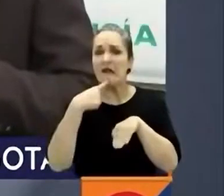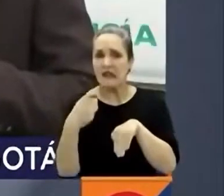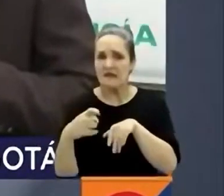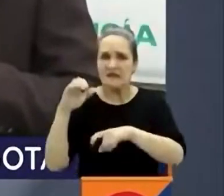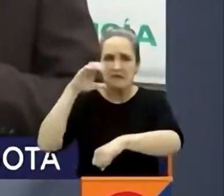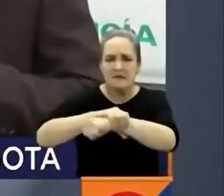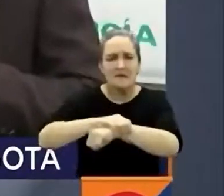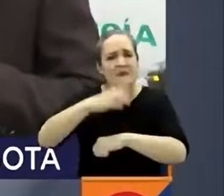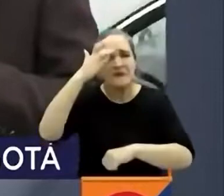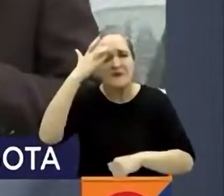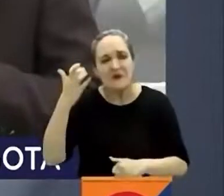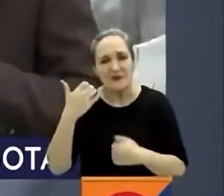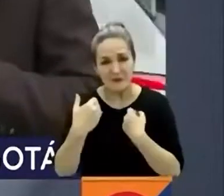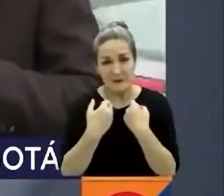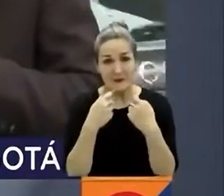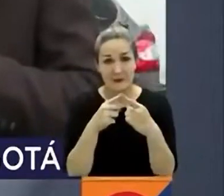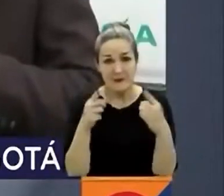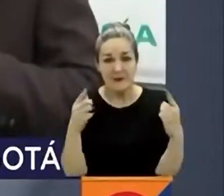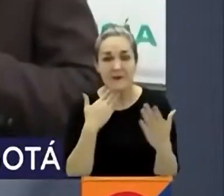Edwin Suá, ¿qué tal? Buenas tardes.